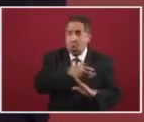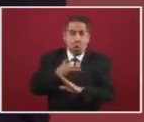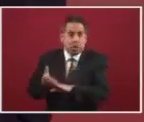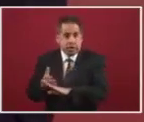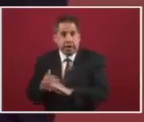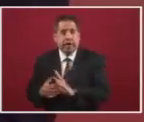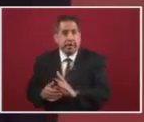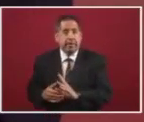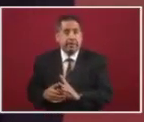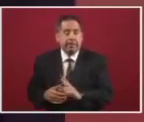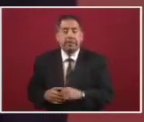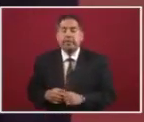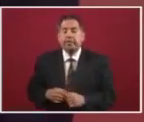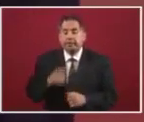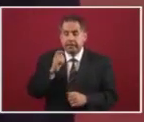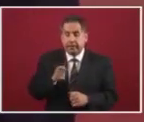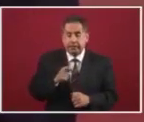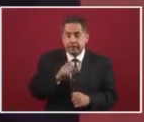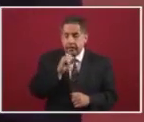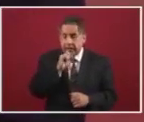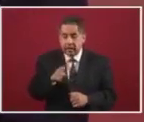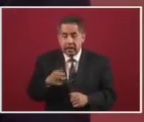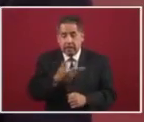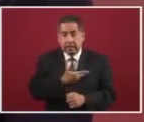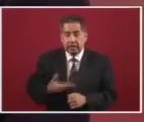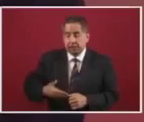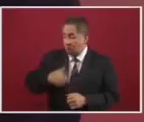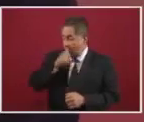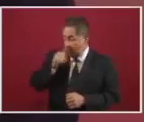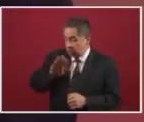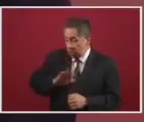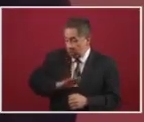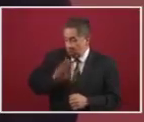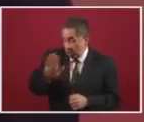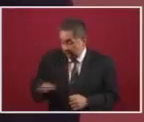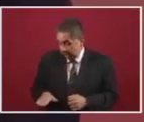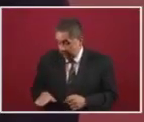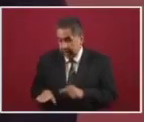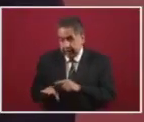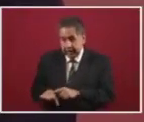Incluso cuando fallece aquí el presidente Juárez, él está